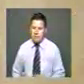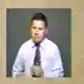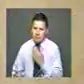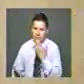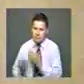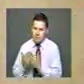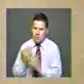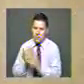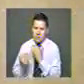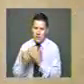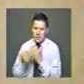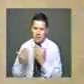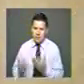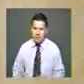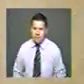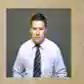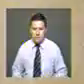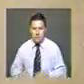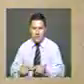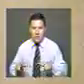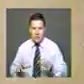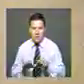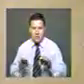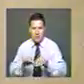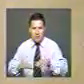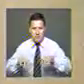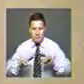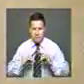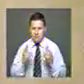por la invitación a esta trascendental audiencia.